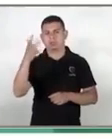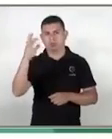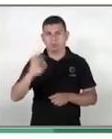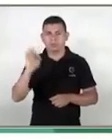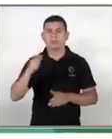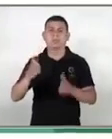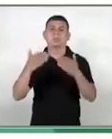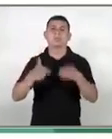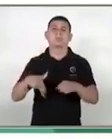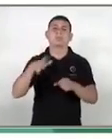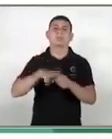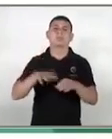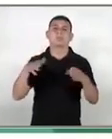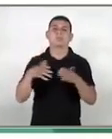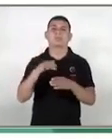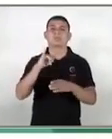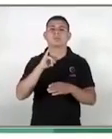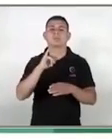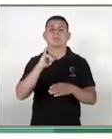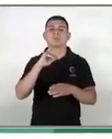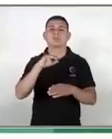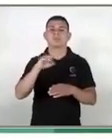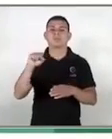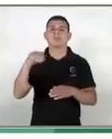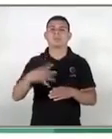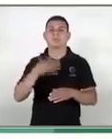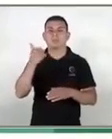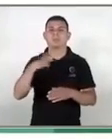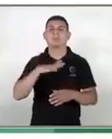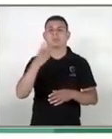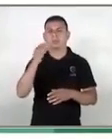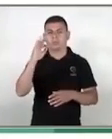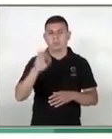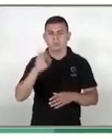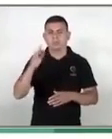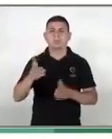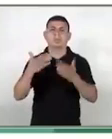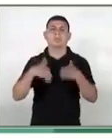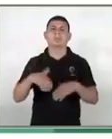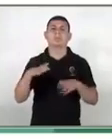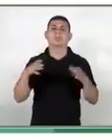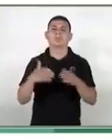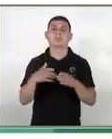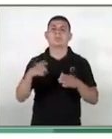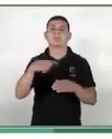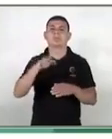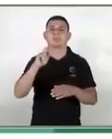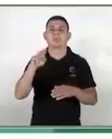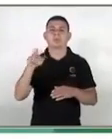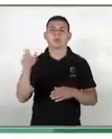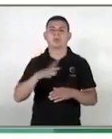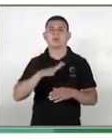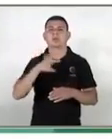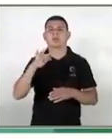60.8%, en las unidades del IMSS régimen bienestar 9%, en las unidades de Pemex